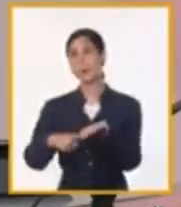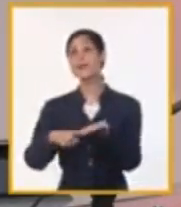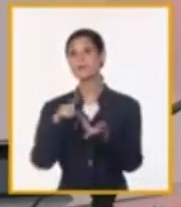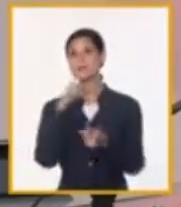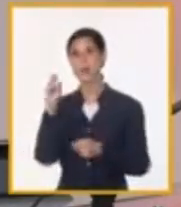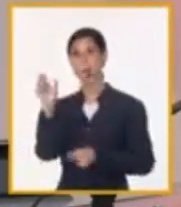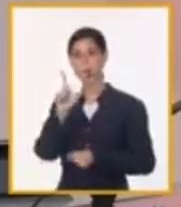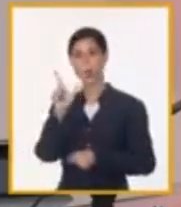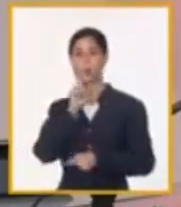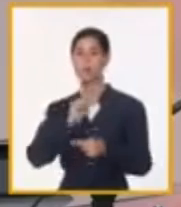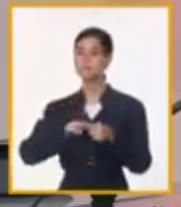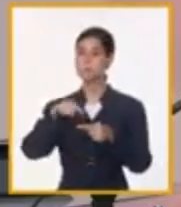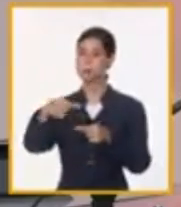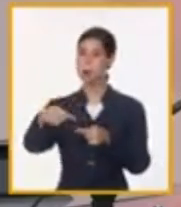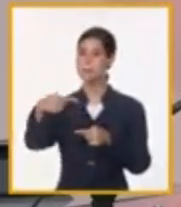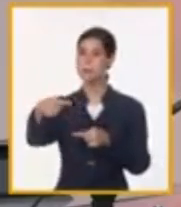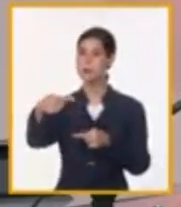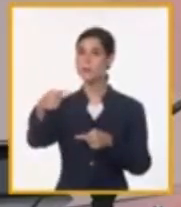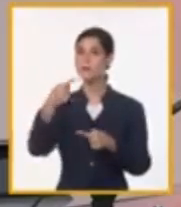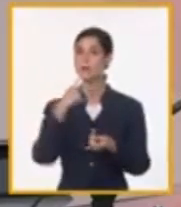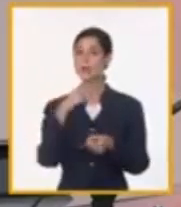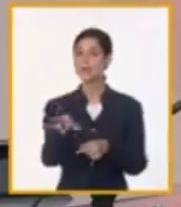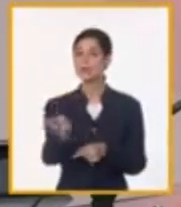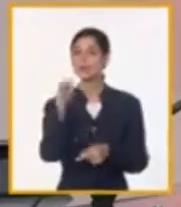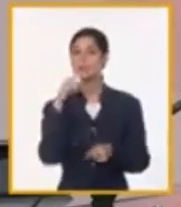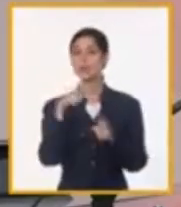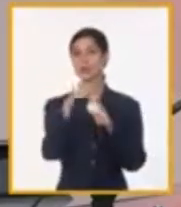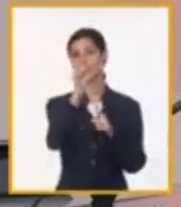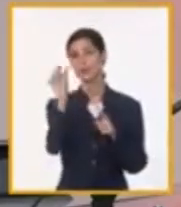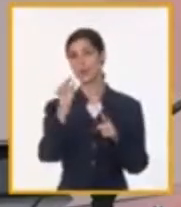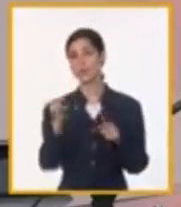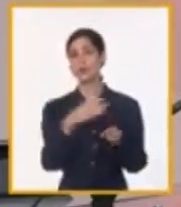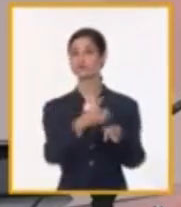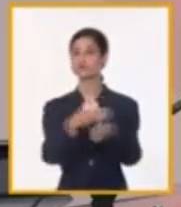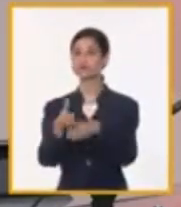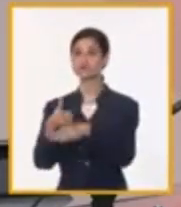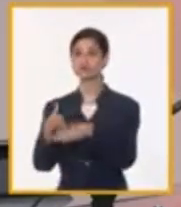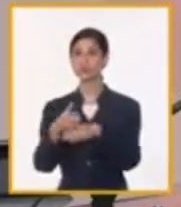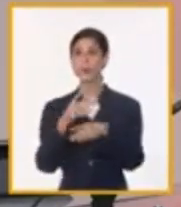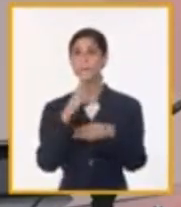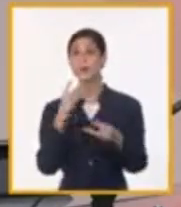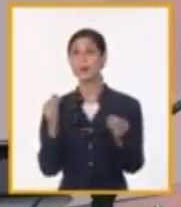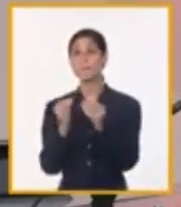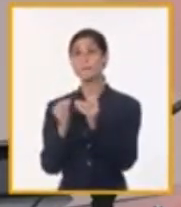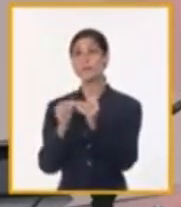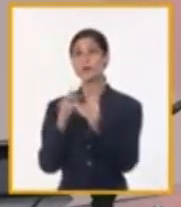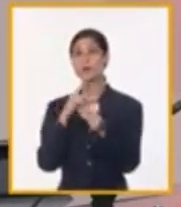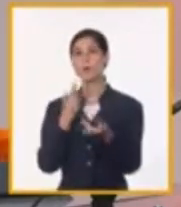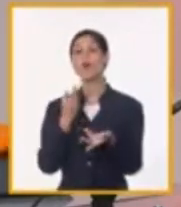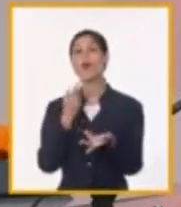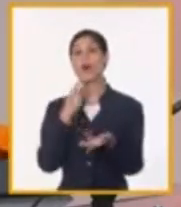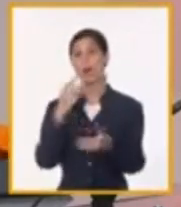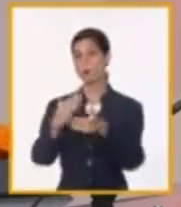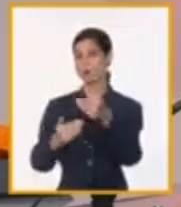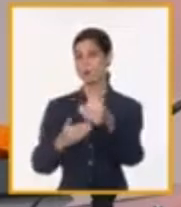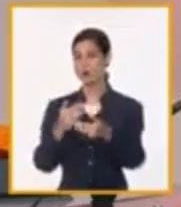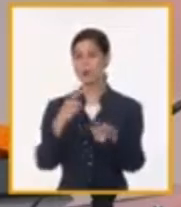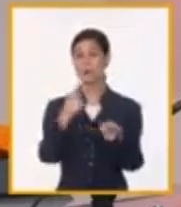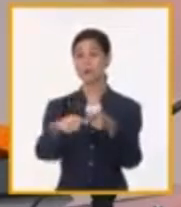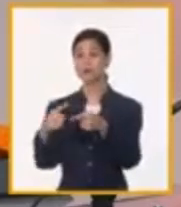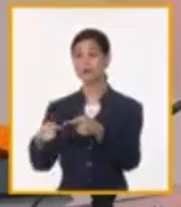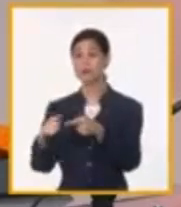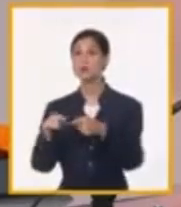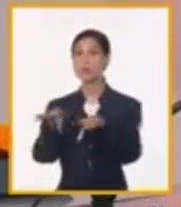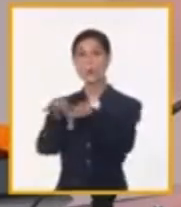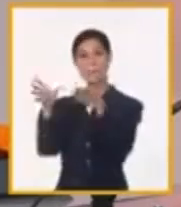lunes y hemos seleccionado un grupo de temas que son parte del acontecer Internacional en estos momentos parte de la